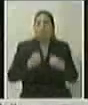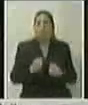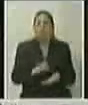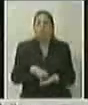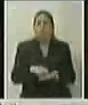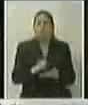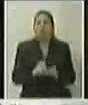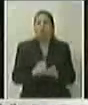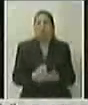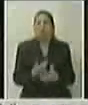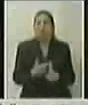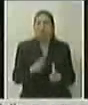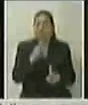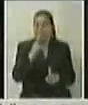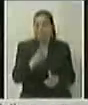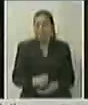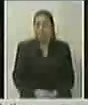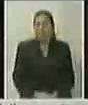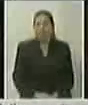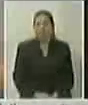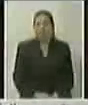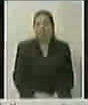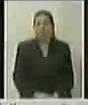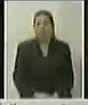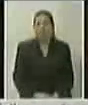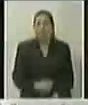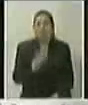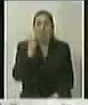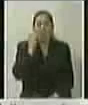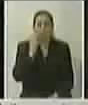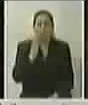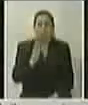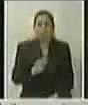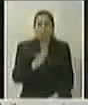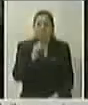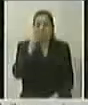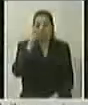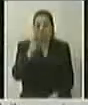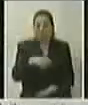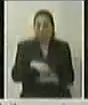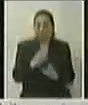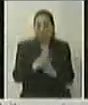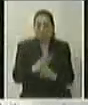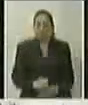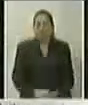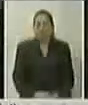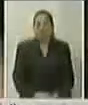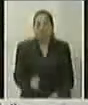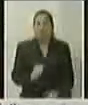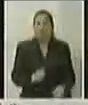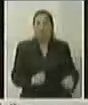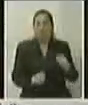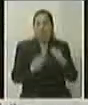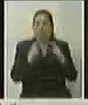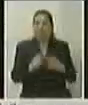un pueblo que ayudó a liberar el Perú. Usted no sabe quién fue Bolívar, señor. Y usted le falta el respeto al pueblo venezolano sin ningún